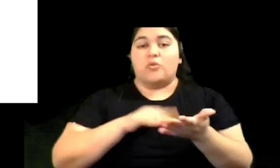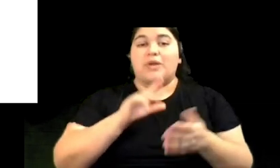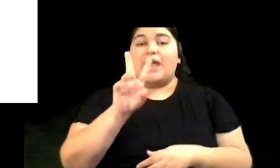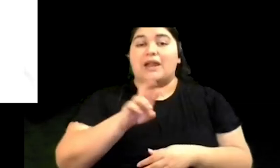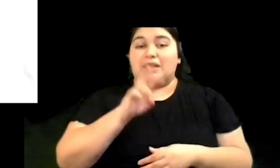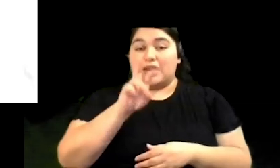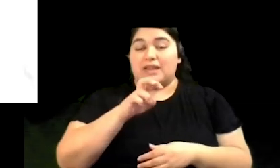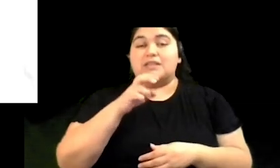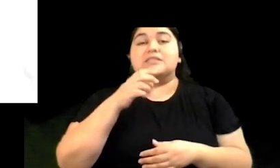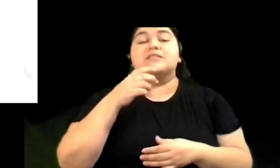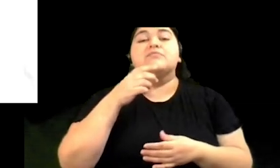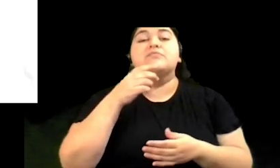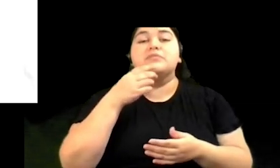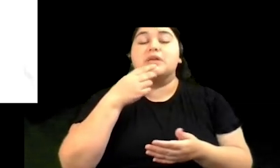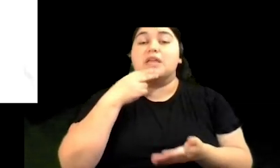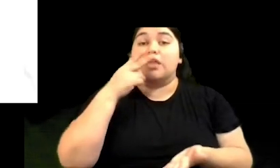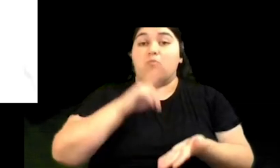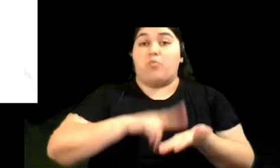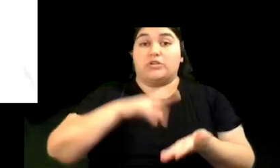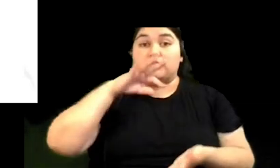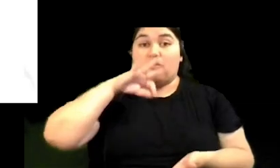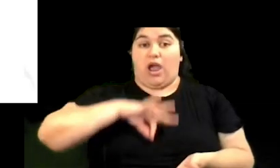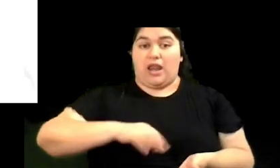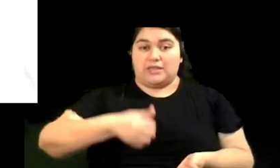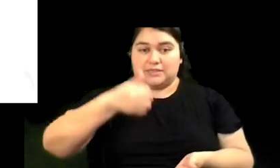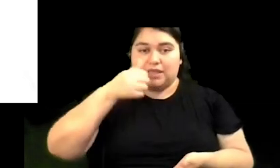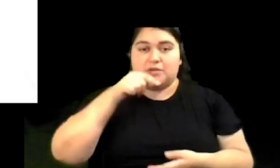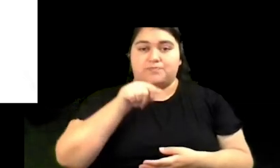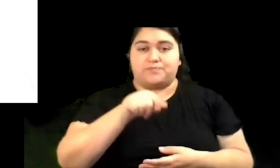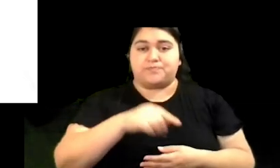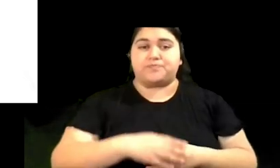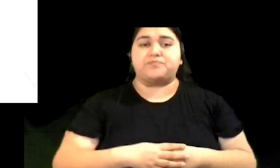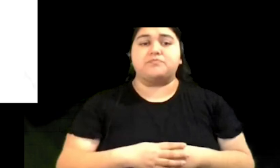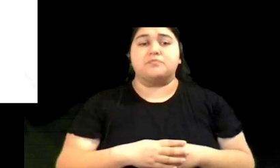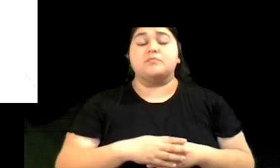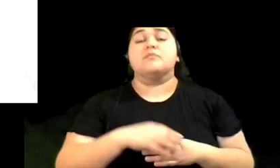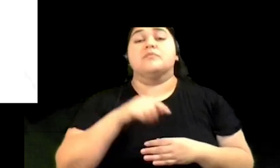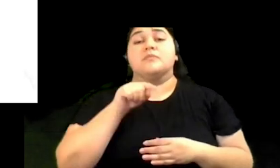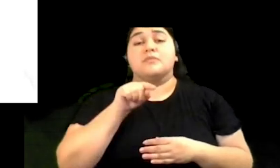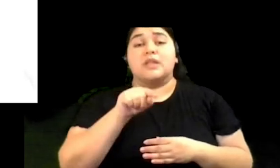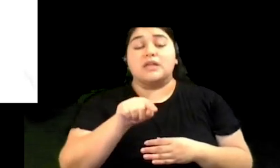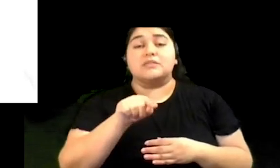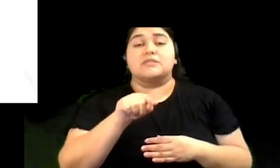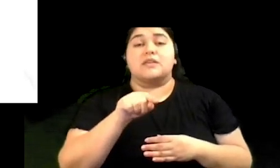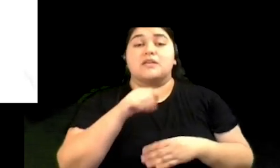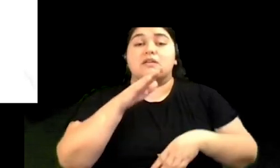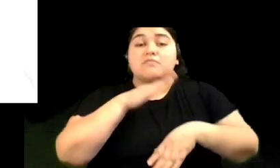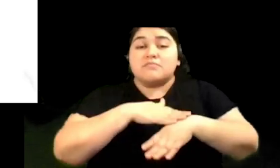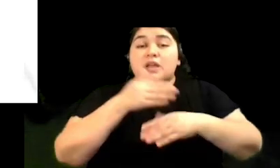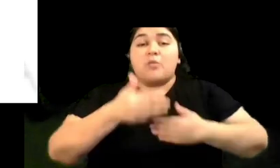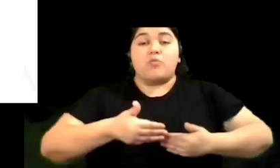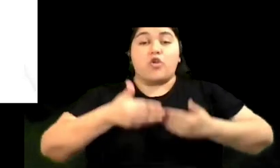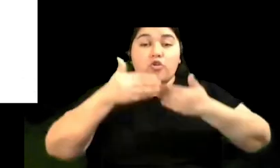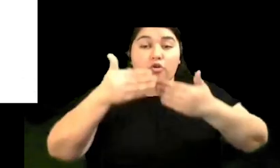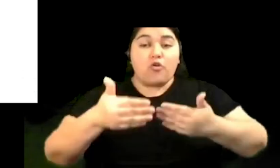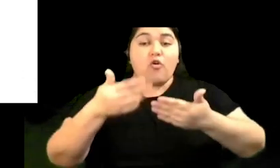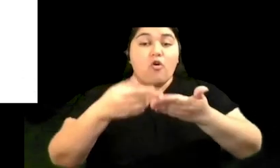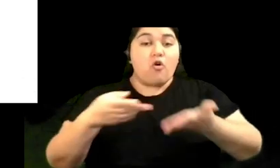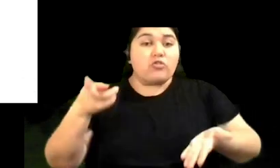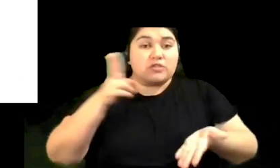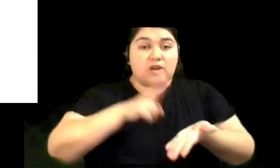a las ganancias. Esta es una de las razones por las cuales se prorrogó nuevamente